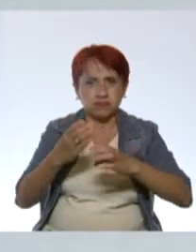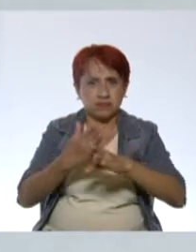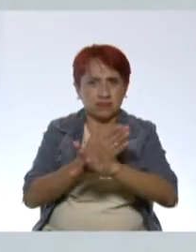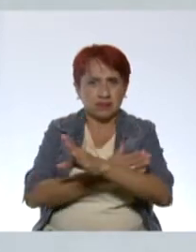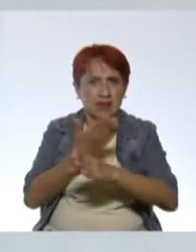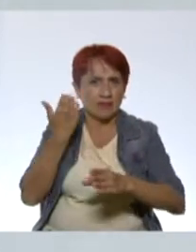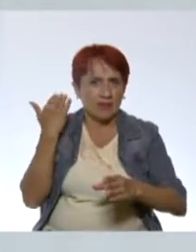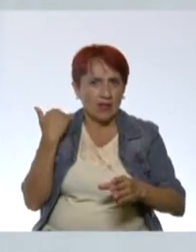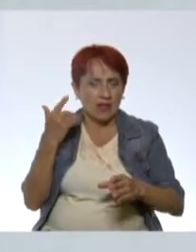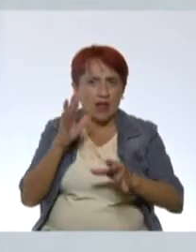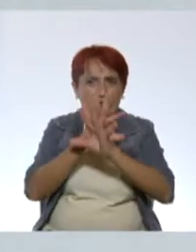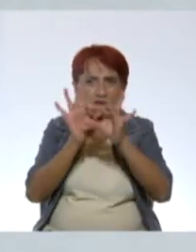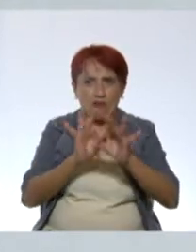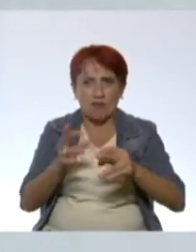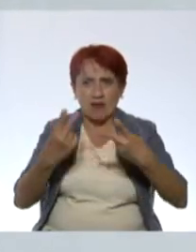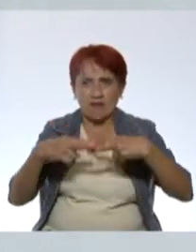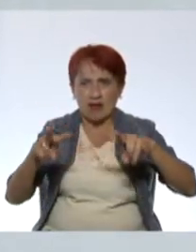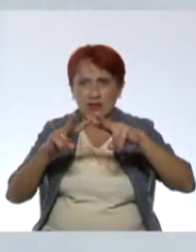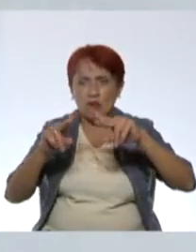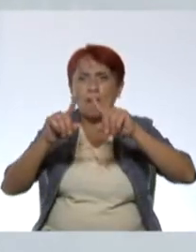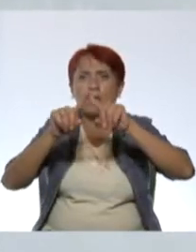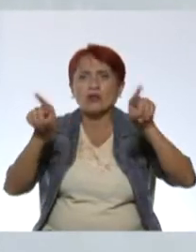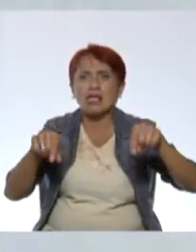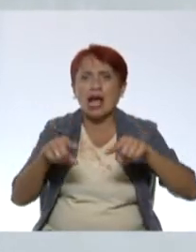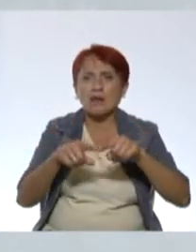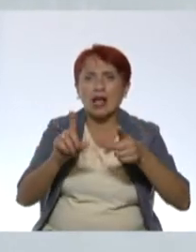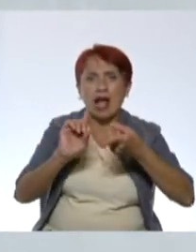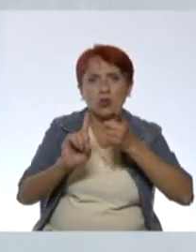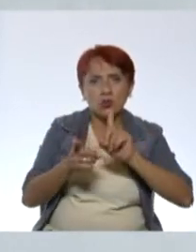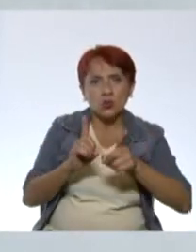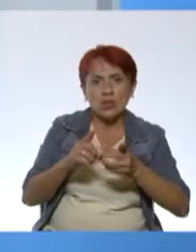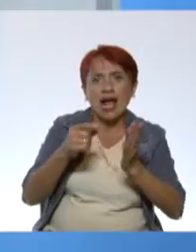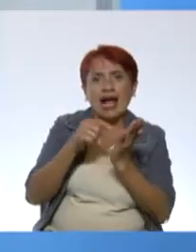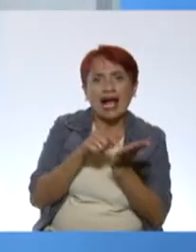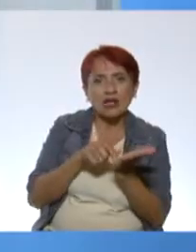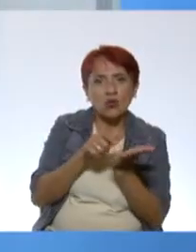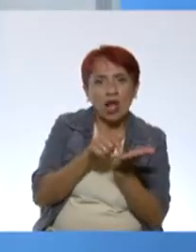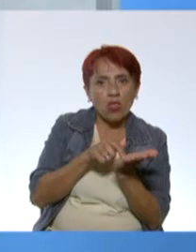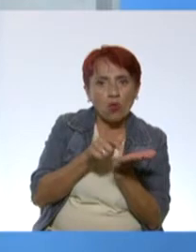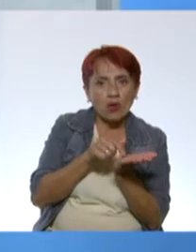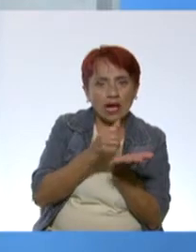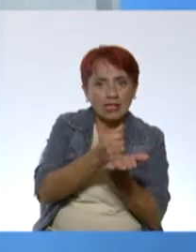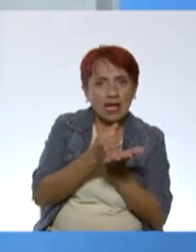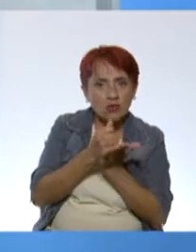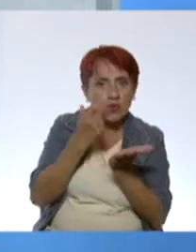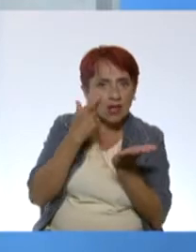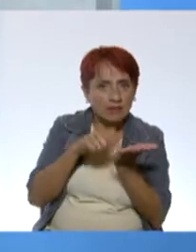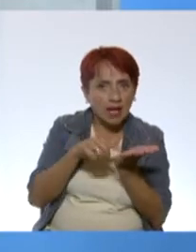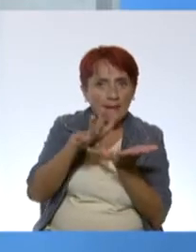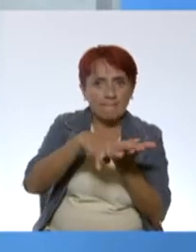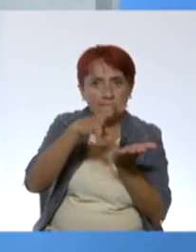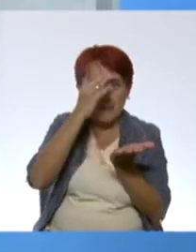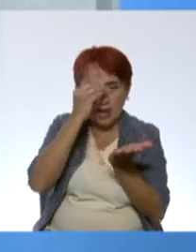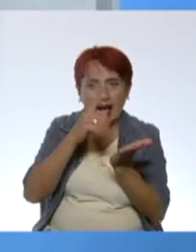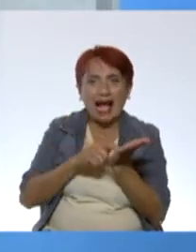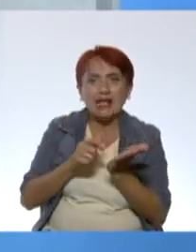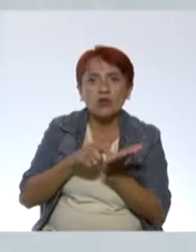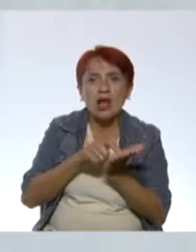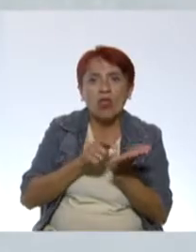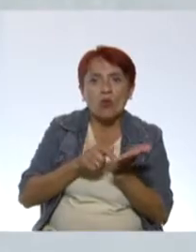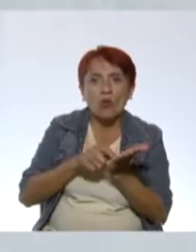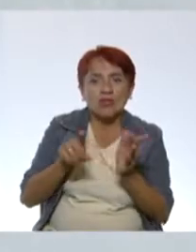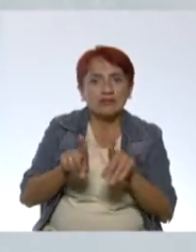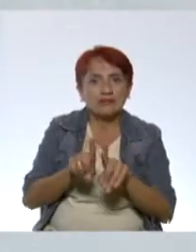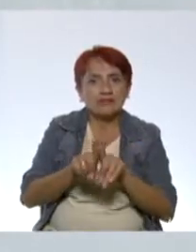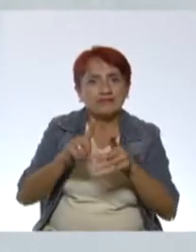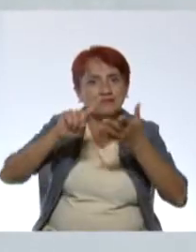que tendríamos que buscar este tipo de valores por tabla. Si tienes alguna calculadora que te ayude a hacer este tipo de procedimientos para